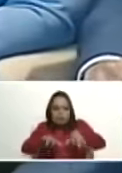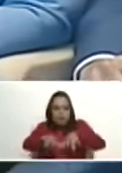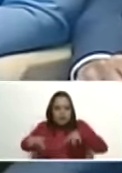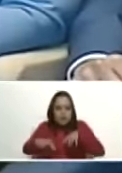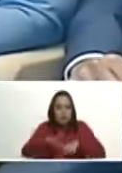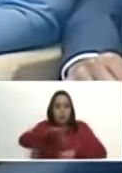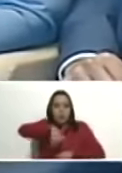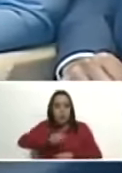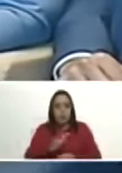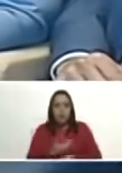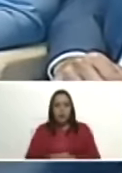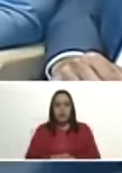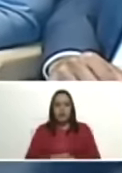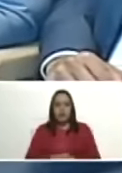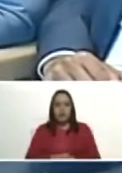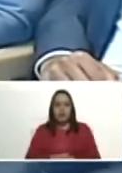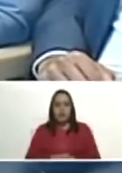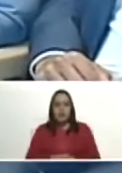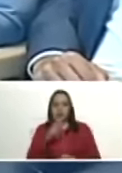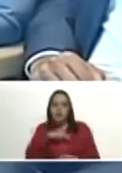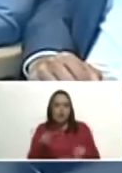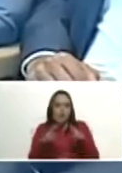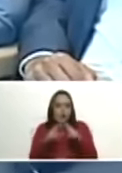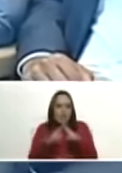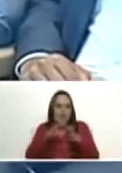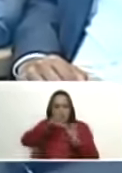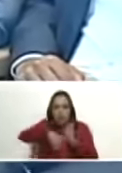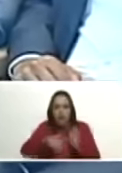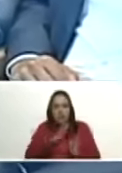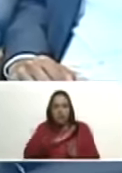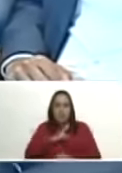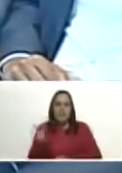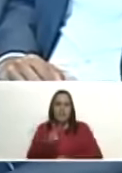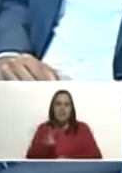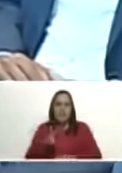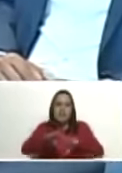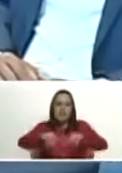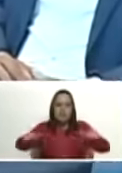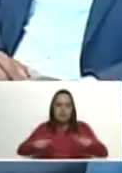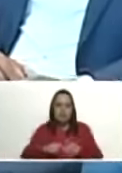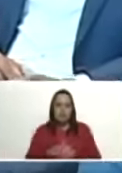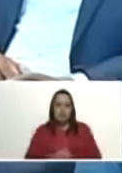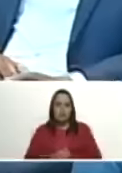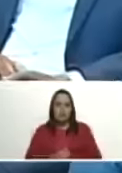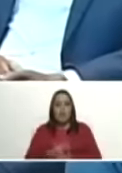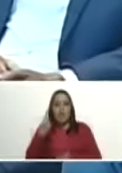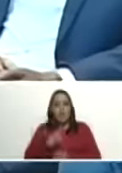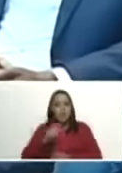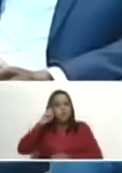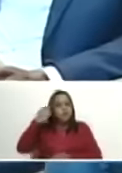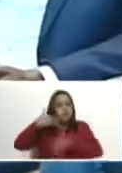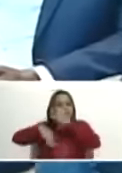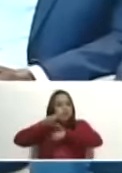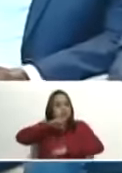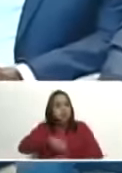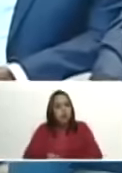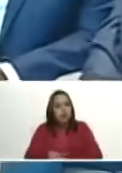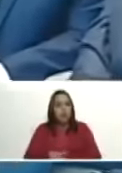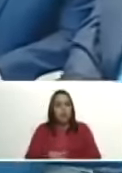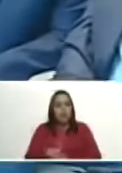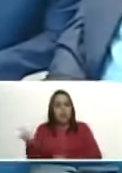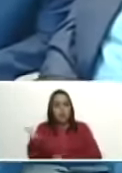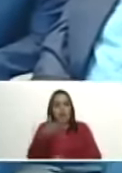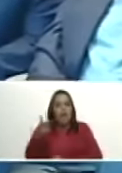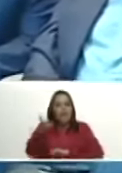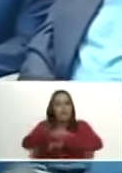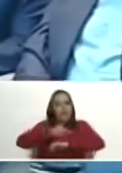para desconocer y expropiar a Venezuela de su territorio. Hay que recordar, señores